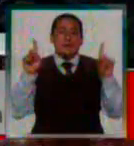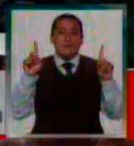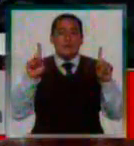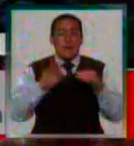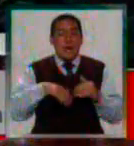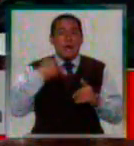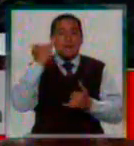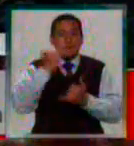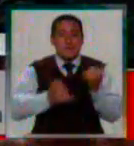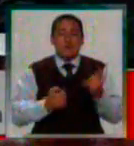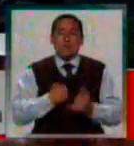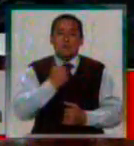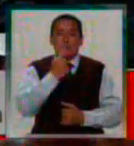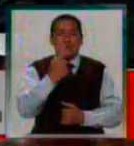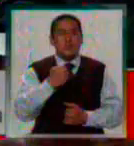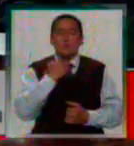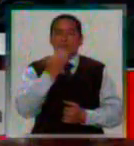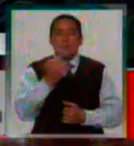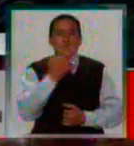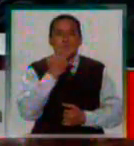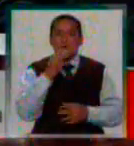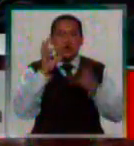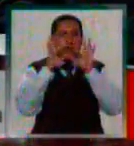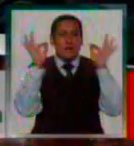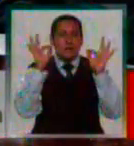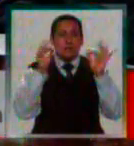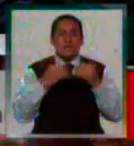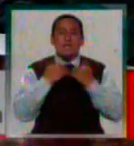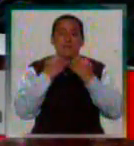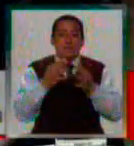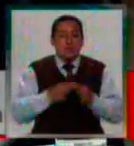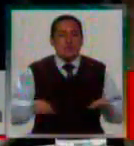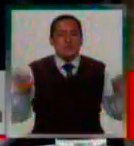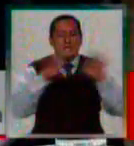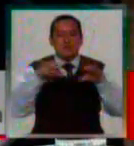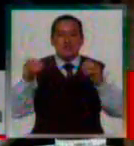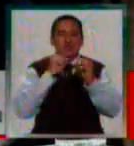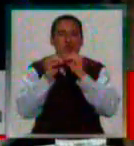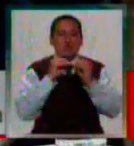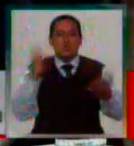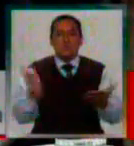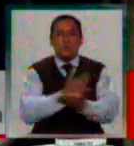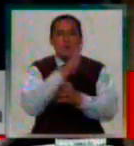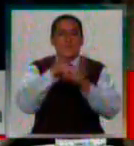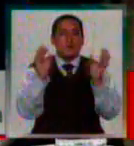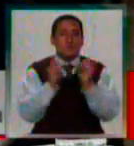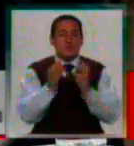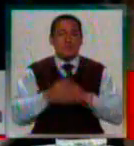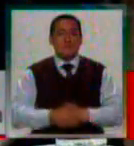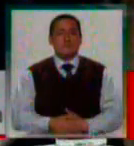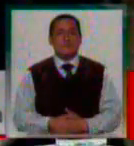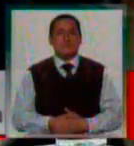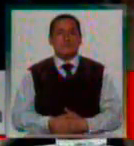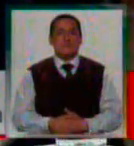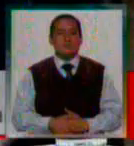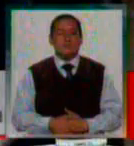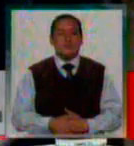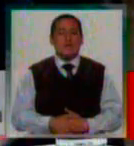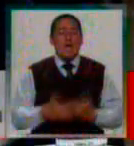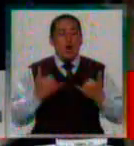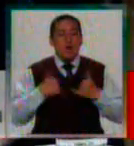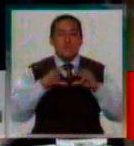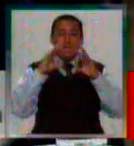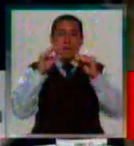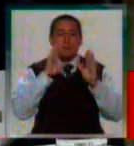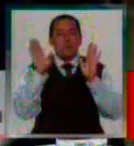disculparnos no importa el color del gato lo que importa es que Case los ratones y hoy día podemos hablar de que